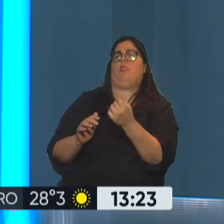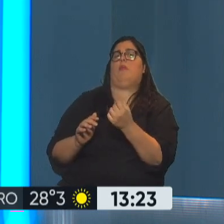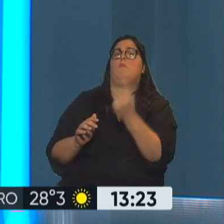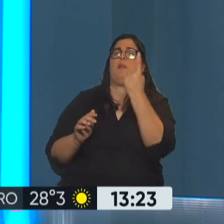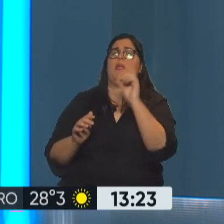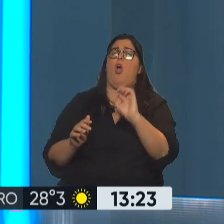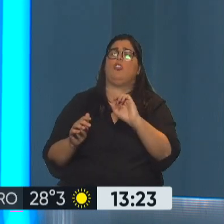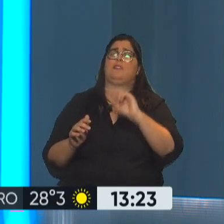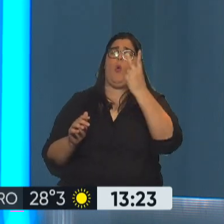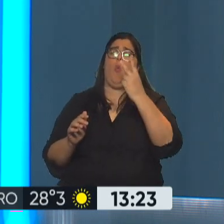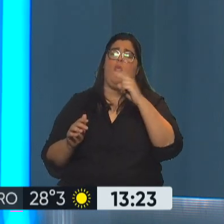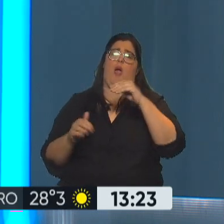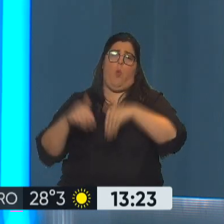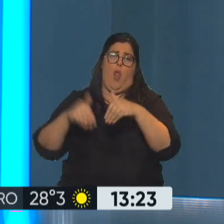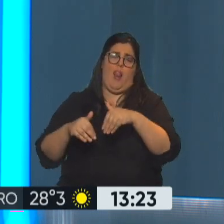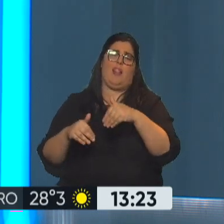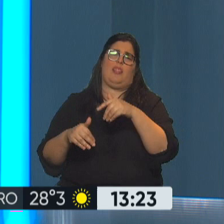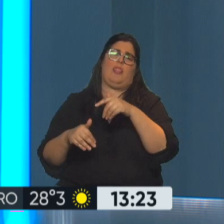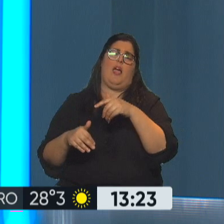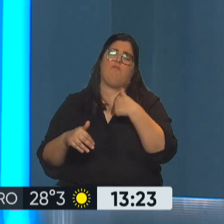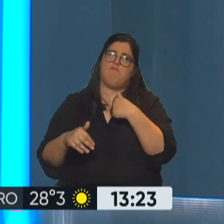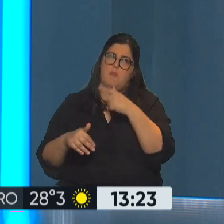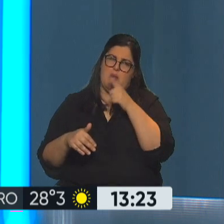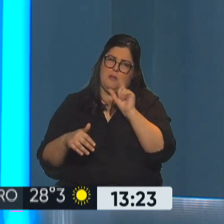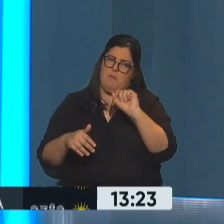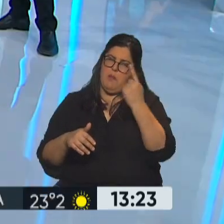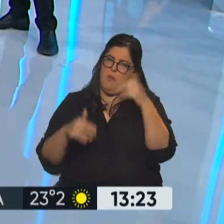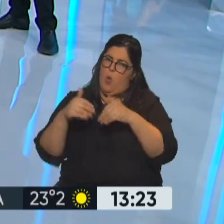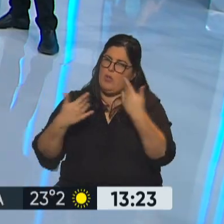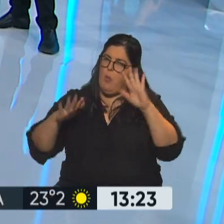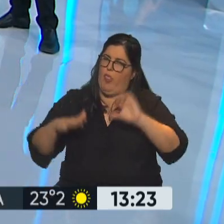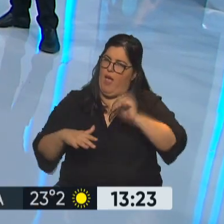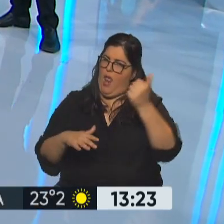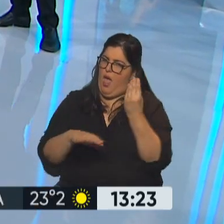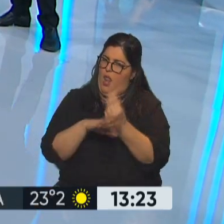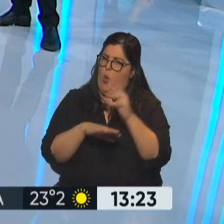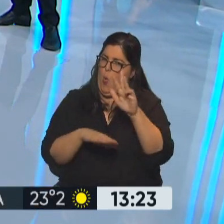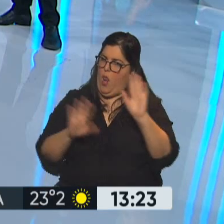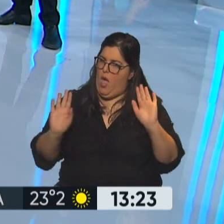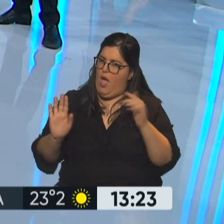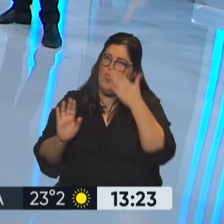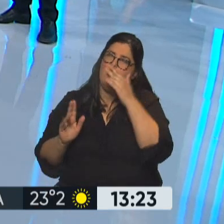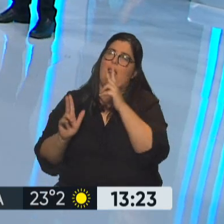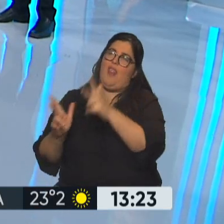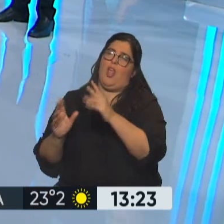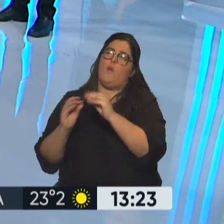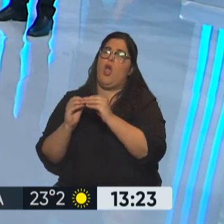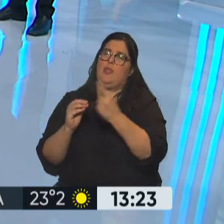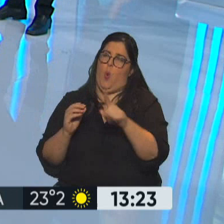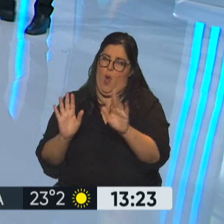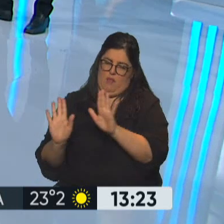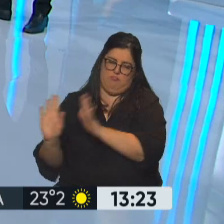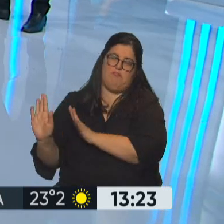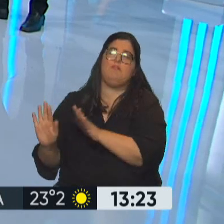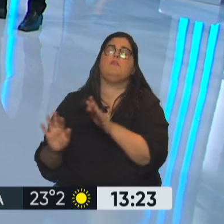segunda vuelta. Yo no descartaría la primera. Después les digo la razón. Está bien, está bien. Ahora, y la segunda,